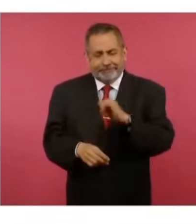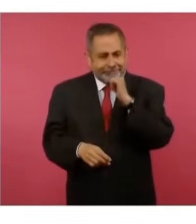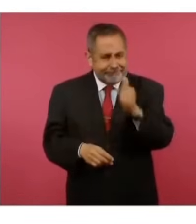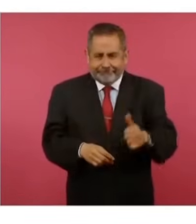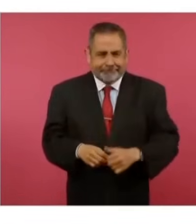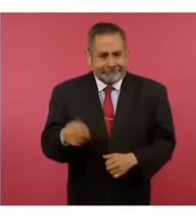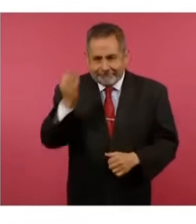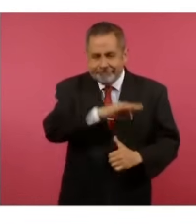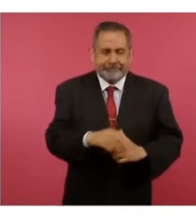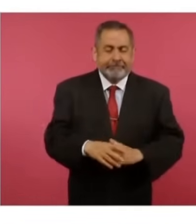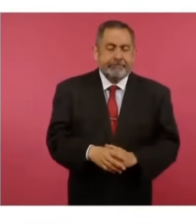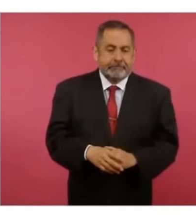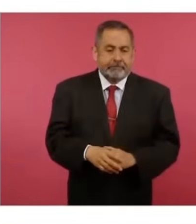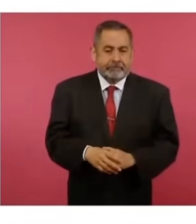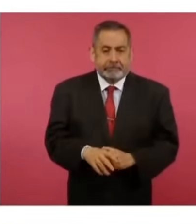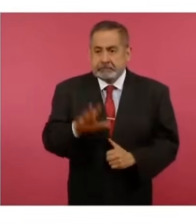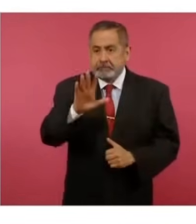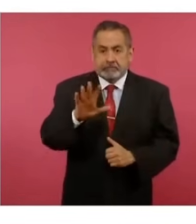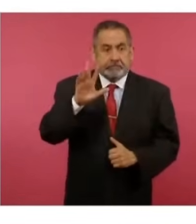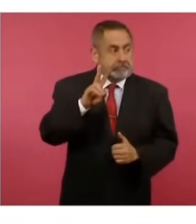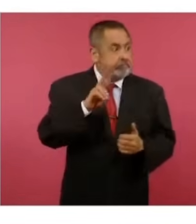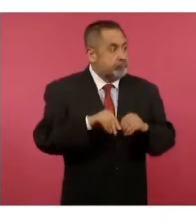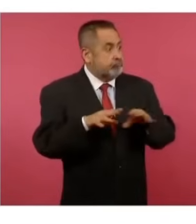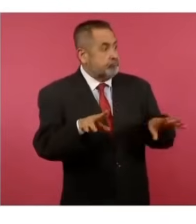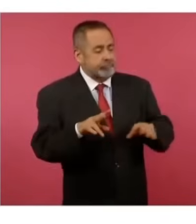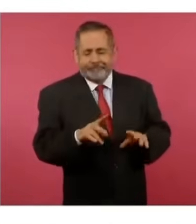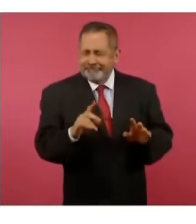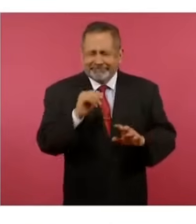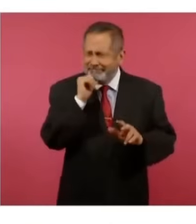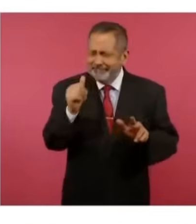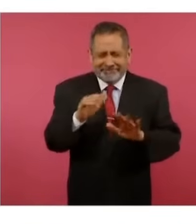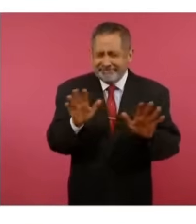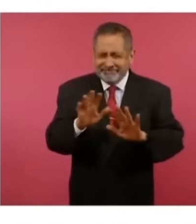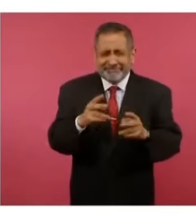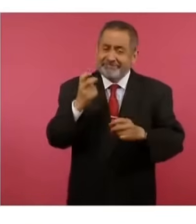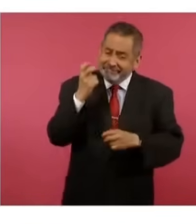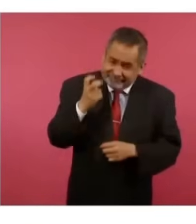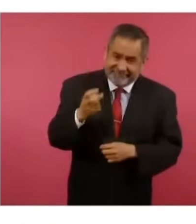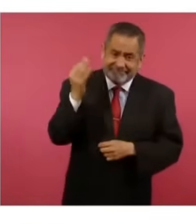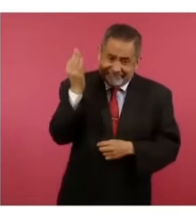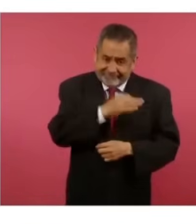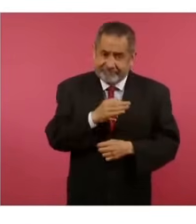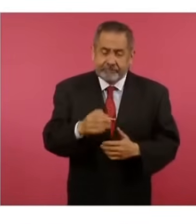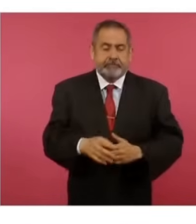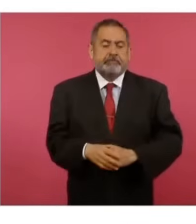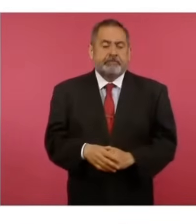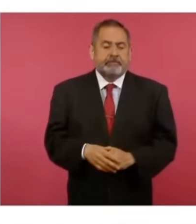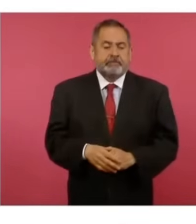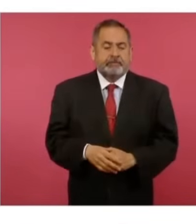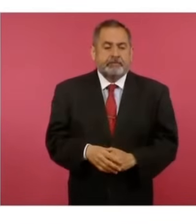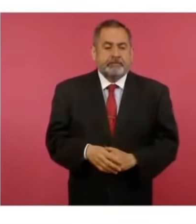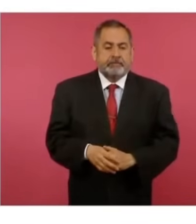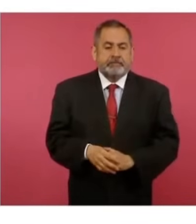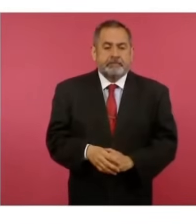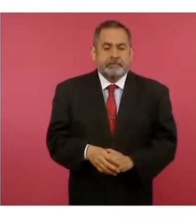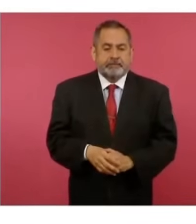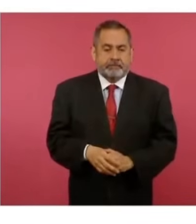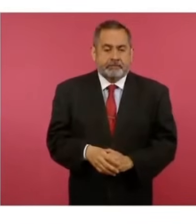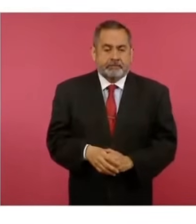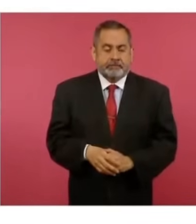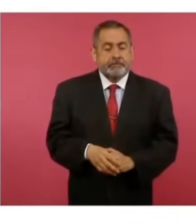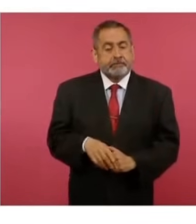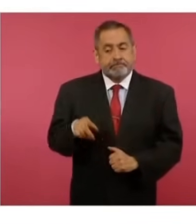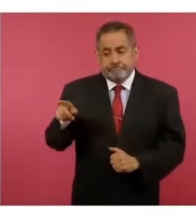internet que parecen reales pero no lo son. Miren, la vocería de la presidencia